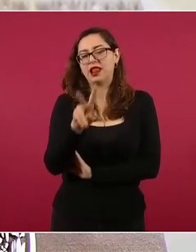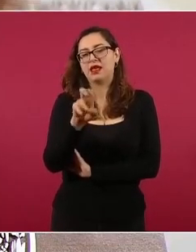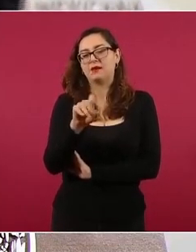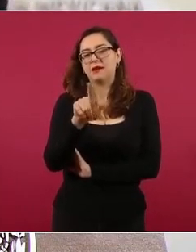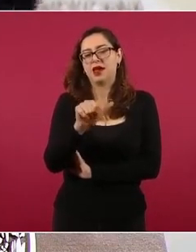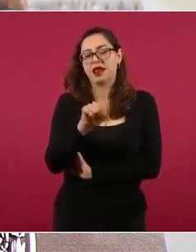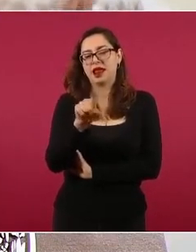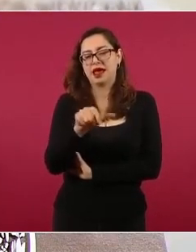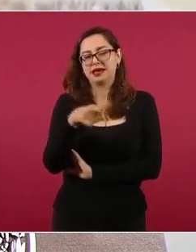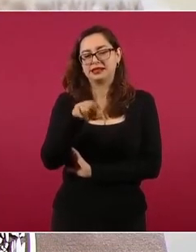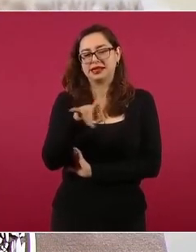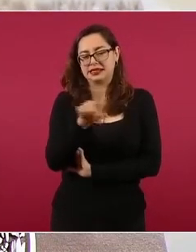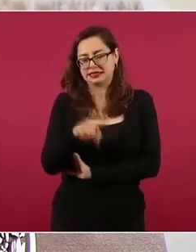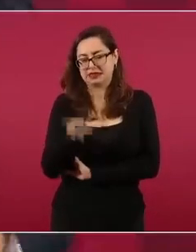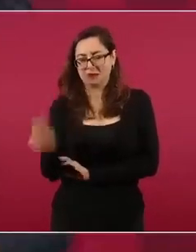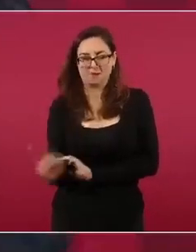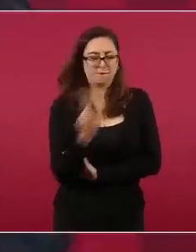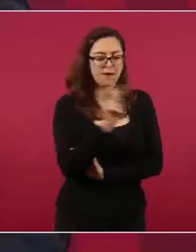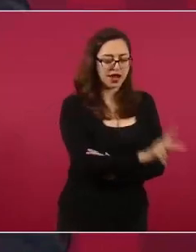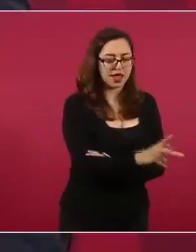O sea, ¿quiénes son?